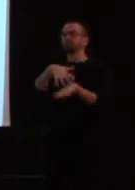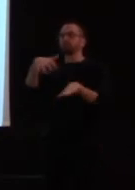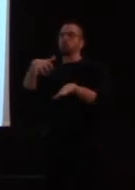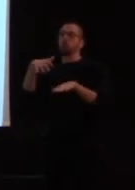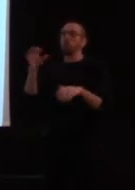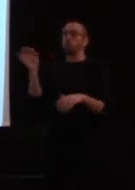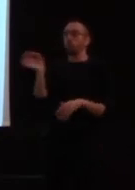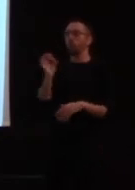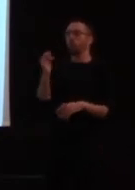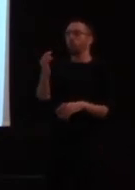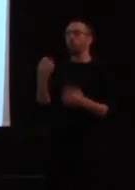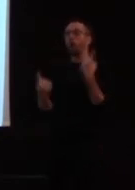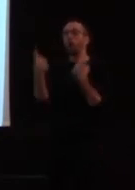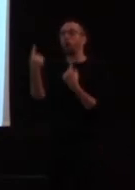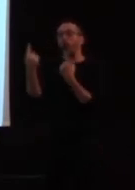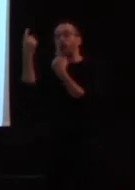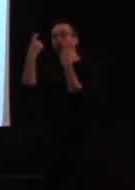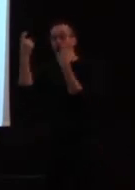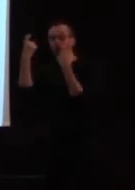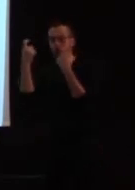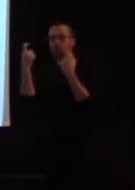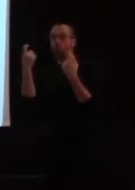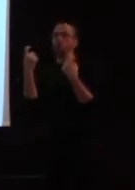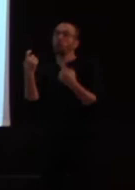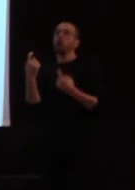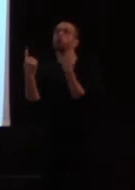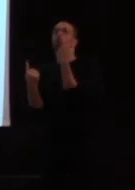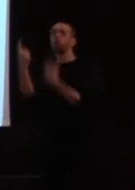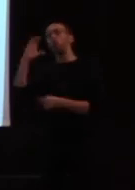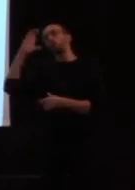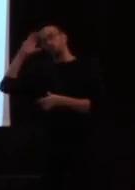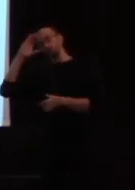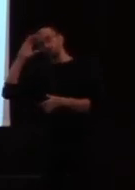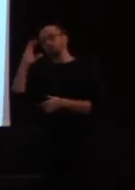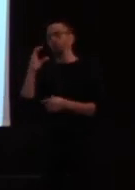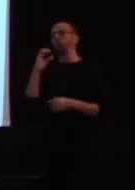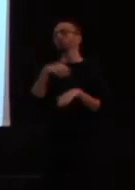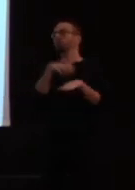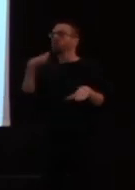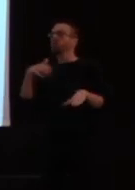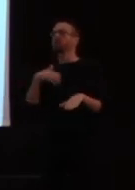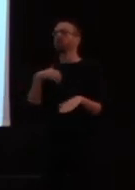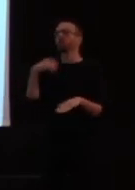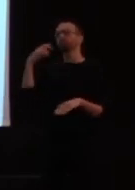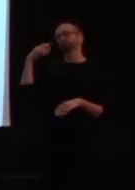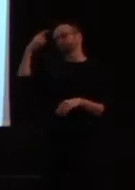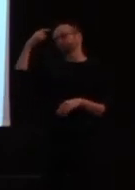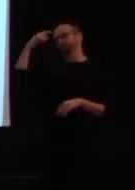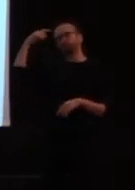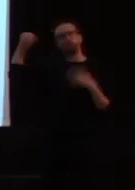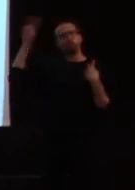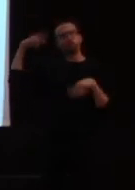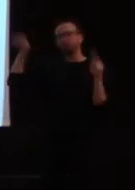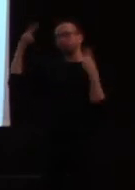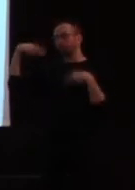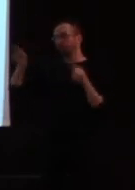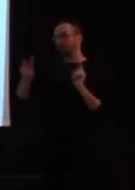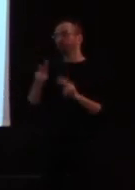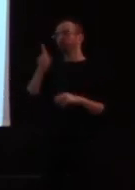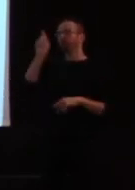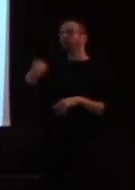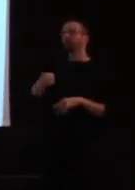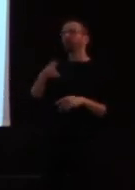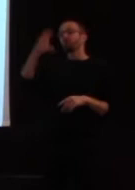pequeño de alumnos que nos escuchen, pero la mayoría no. Además, la escucha es una habilidad lingüística muy inestable, muy